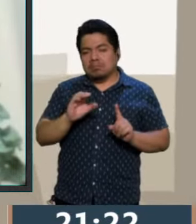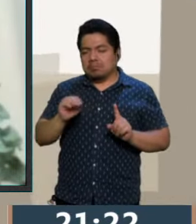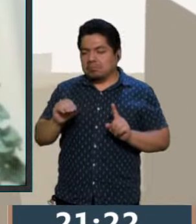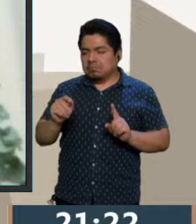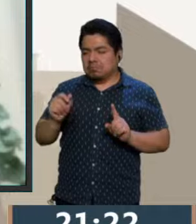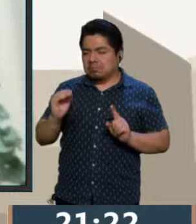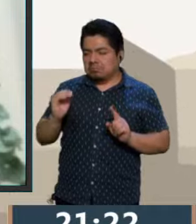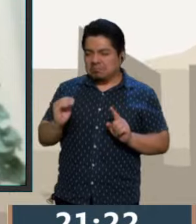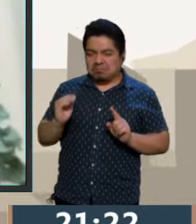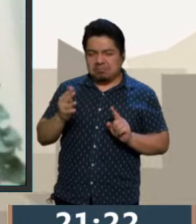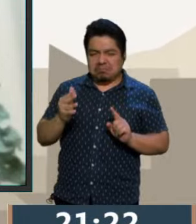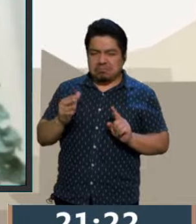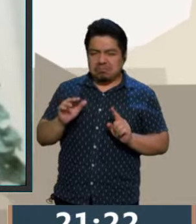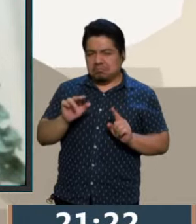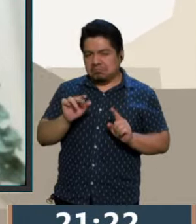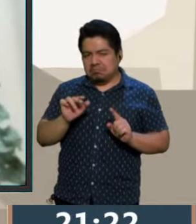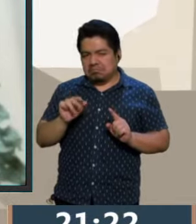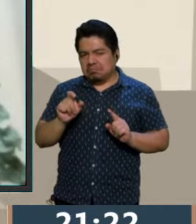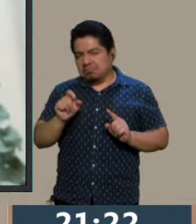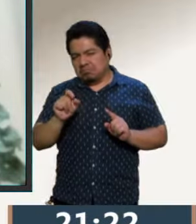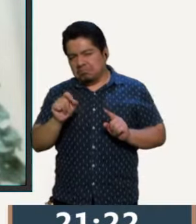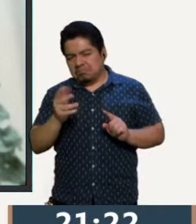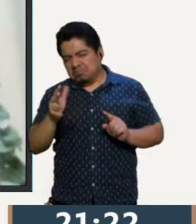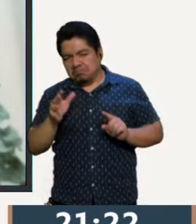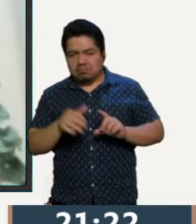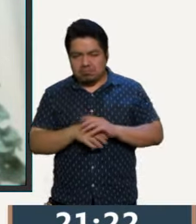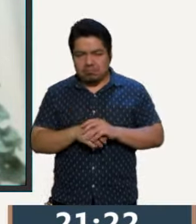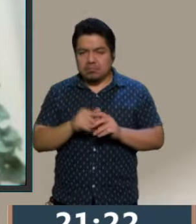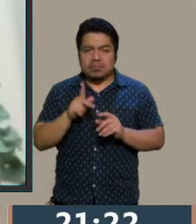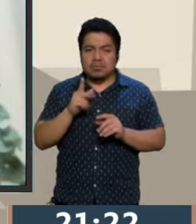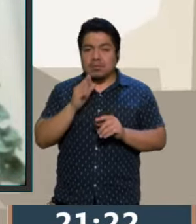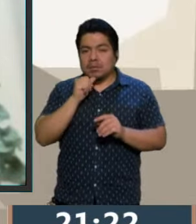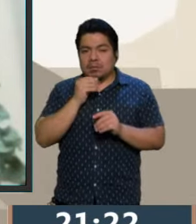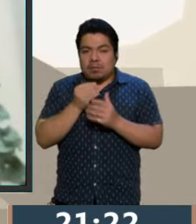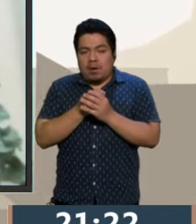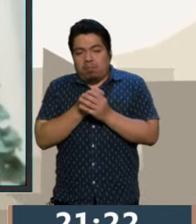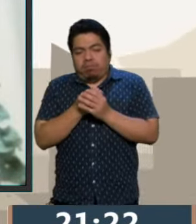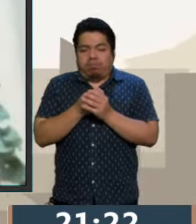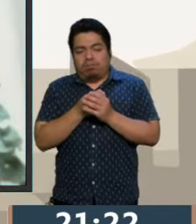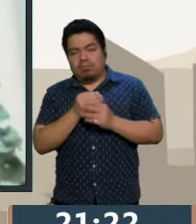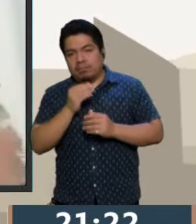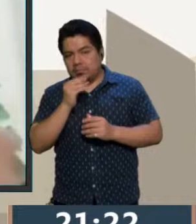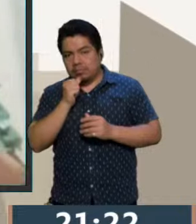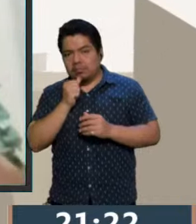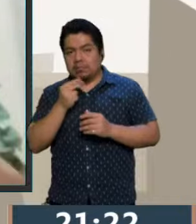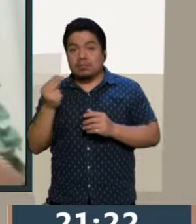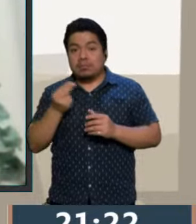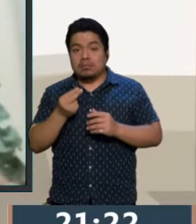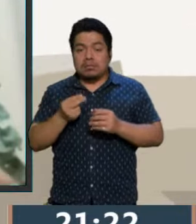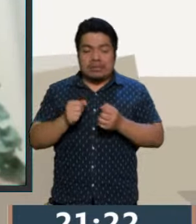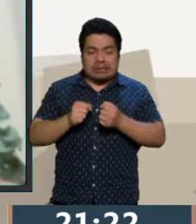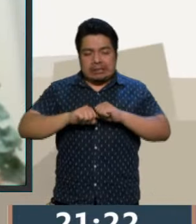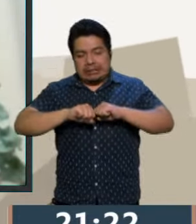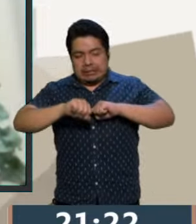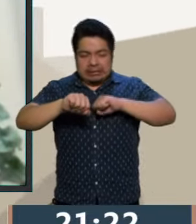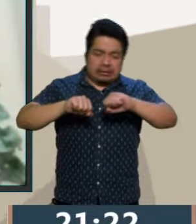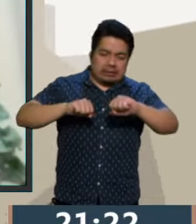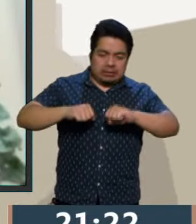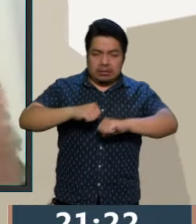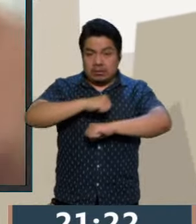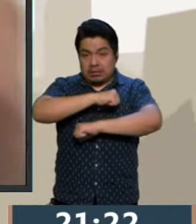creo. Me parece que como 20 centímetros. Bueno, el punto es que no cabe una persona. Claro. Ahí, o sea, que tuvo que haber una manipulación de la